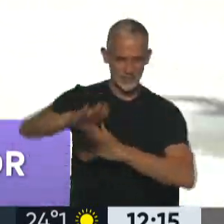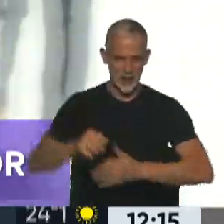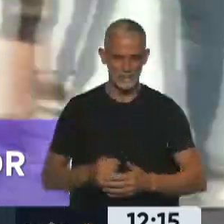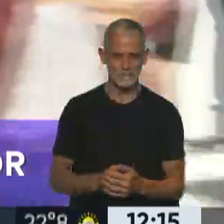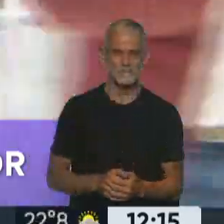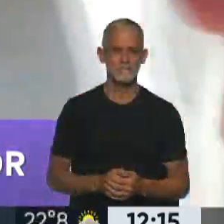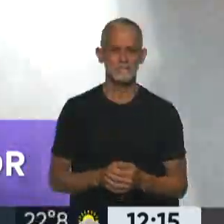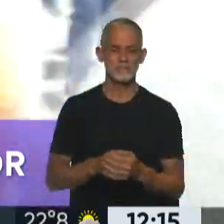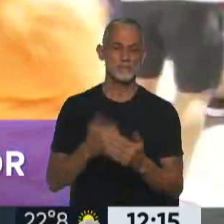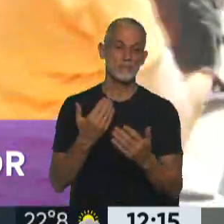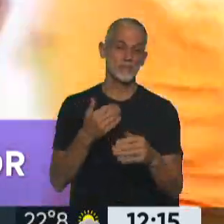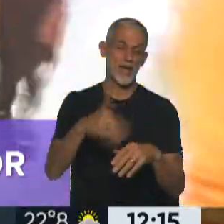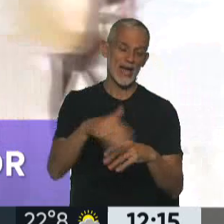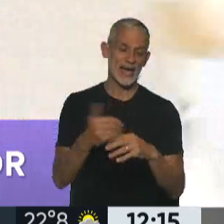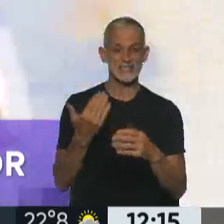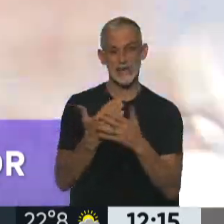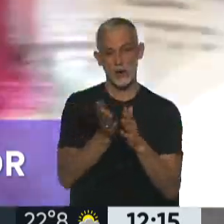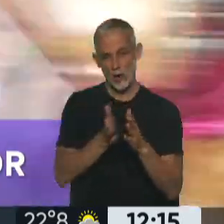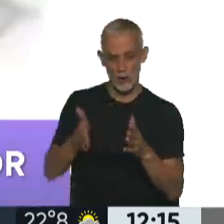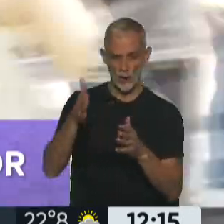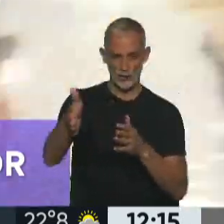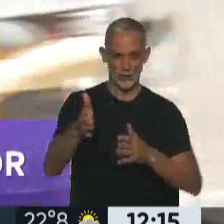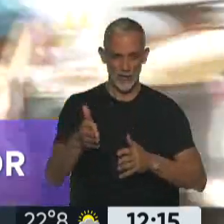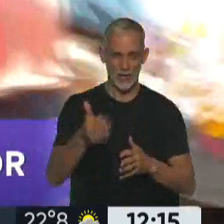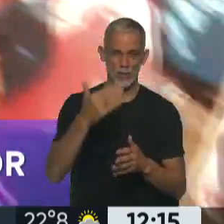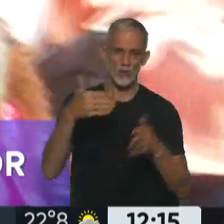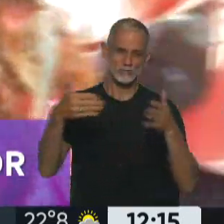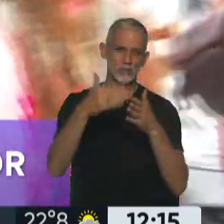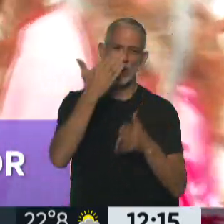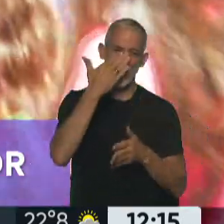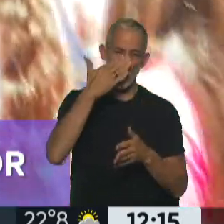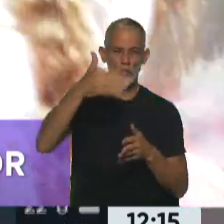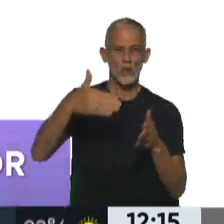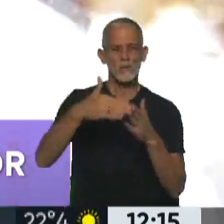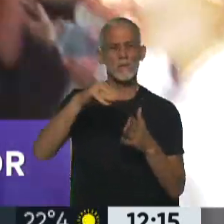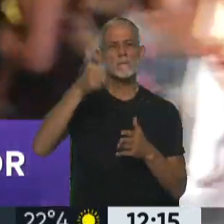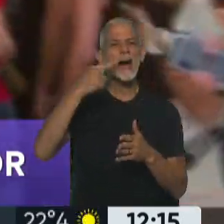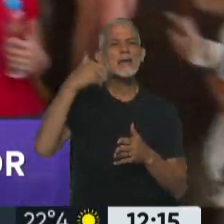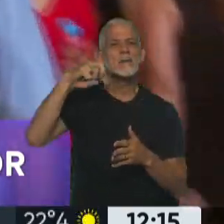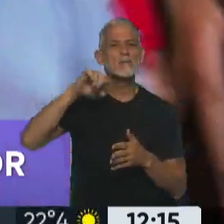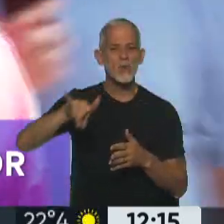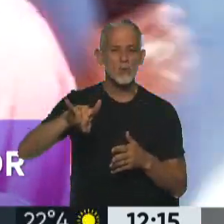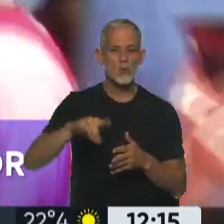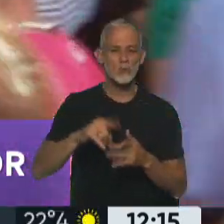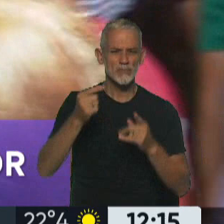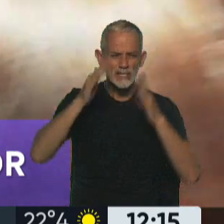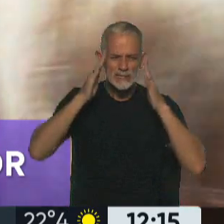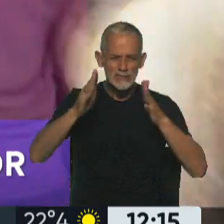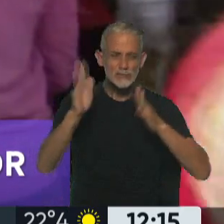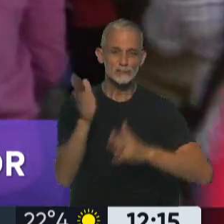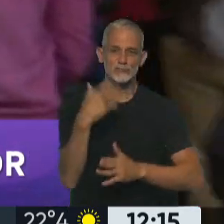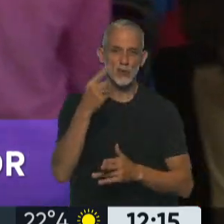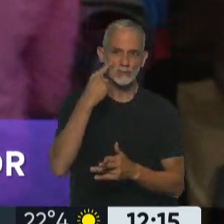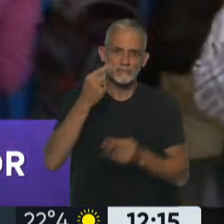Hotel Libertador, aquí en Avenida Córdoba y Maipú, el centro de las atenciones, donde